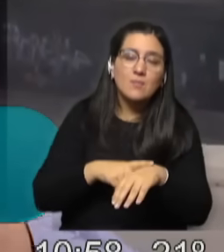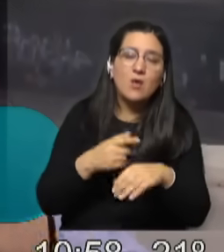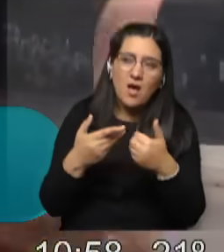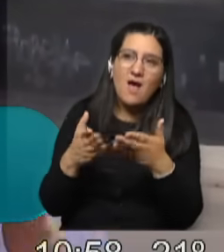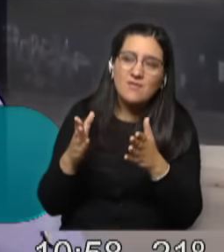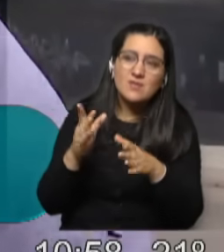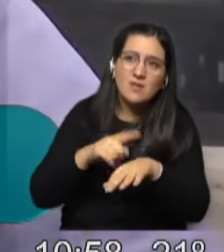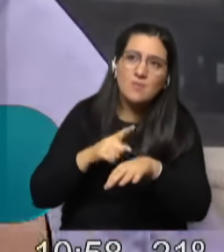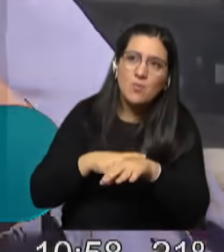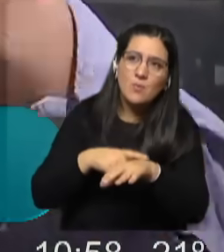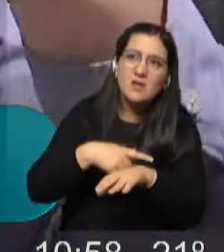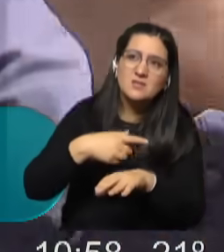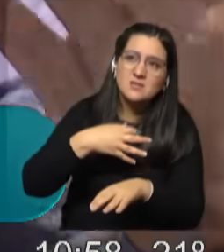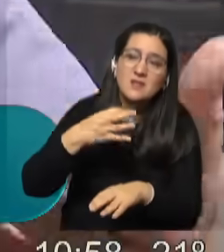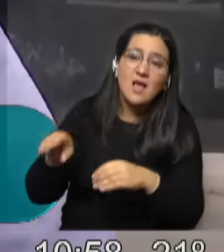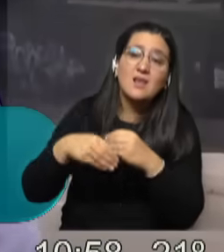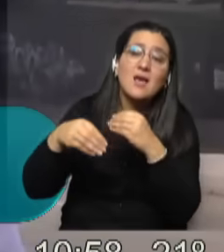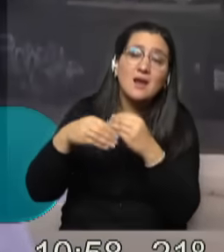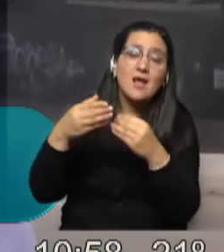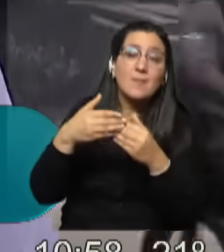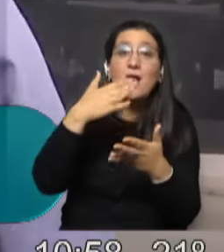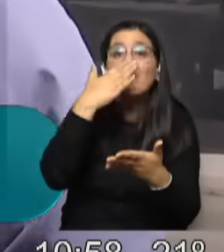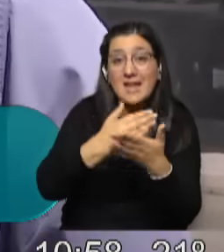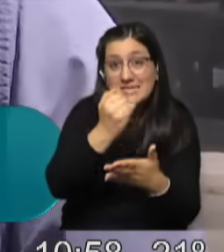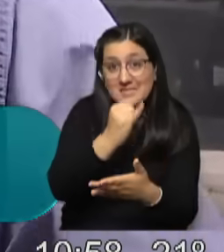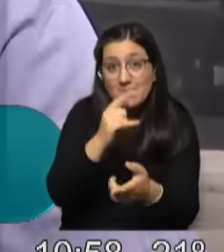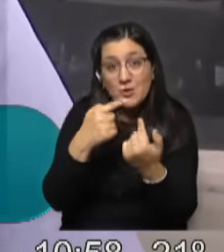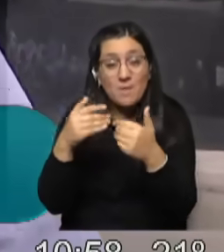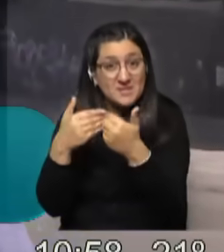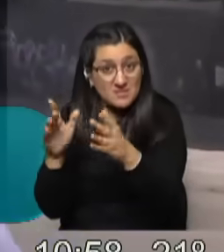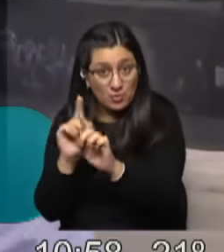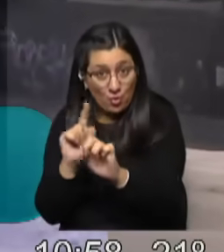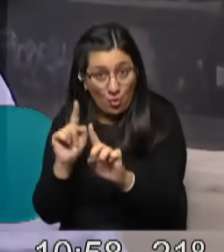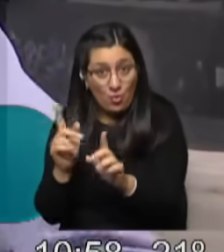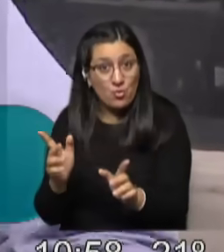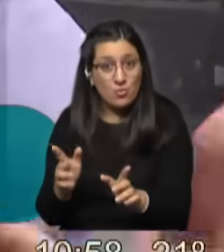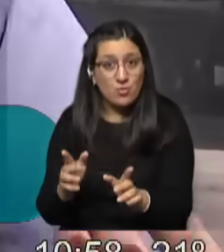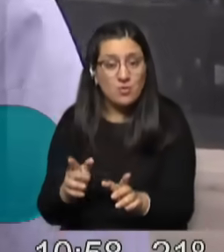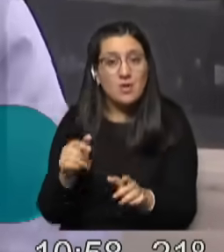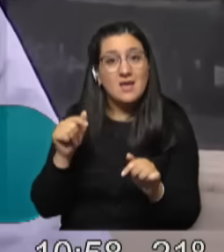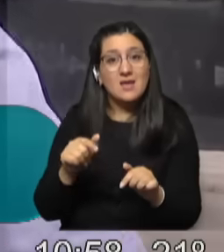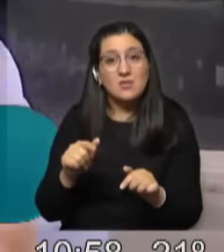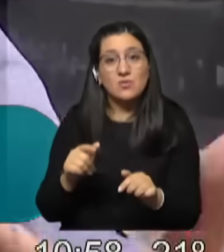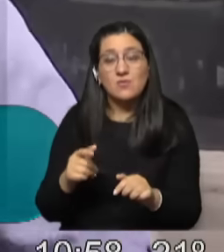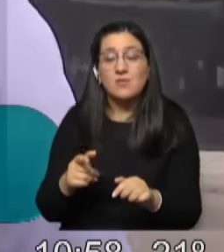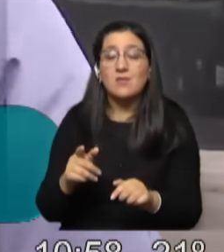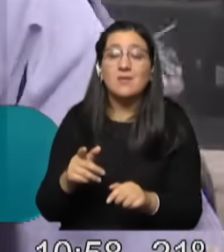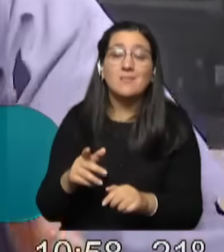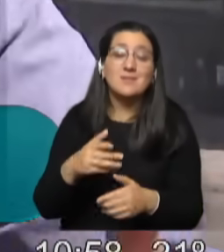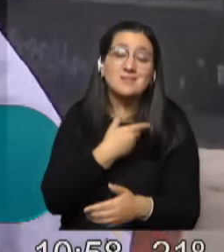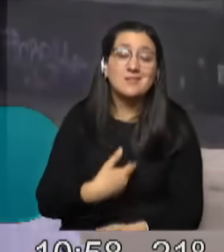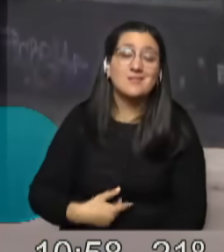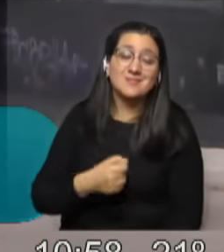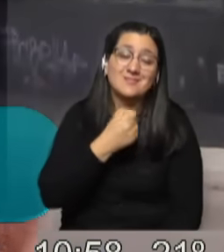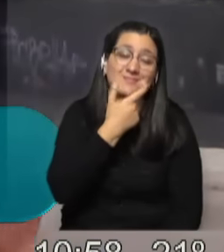está del otro lado declarando, si quiere agregar algo más, ¿no? En este caso se dio casi una sonrisa del presidente cuando se dice, si quiere